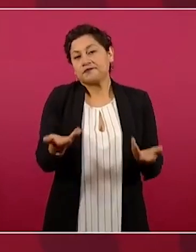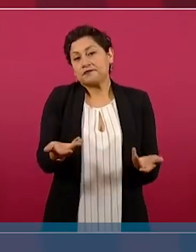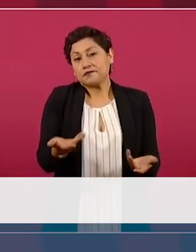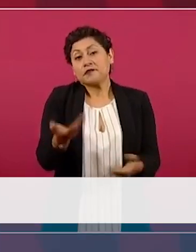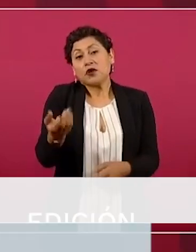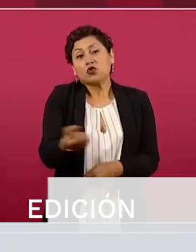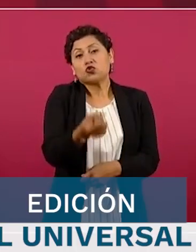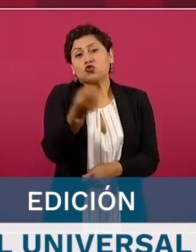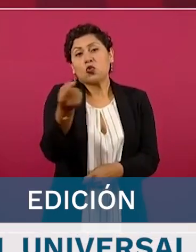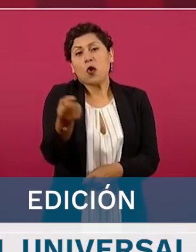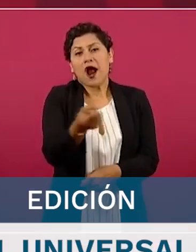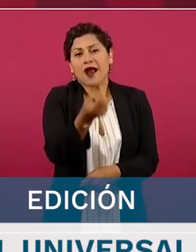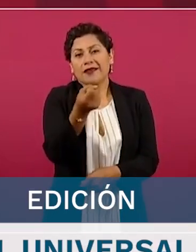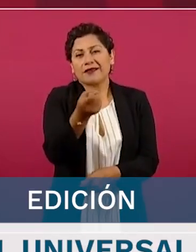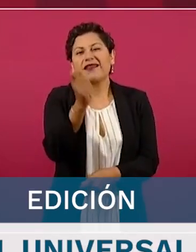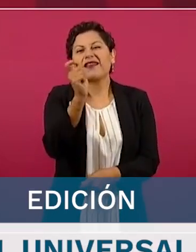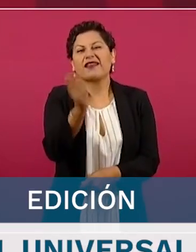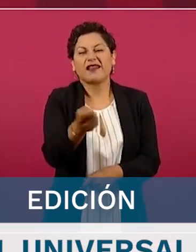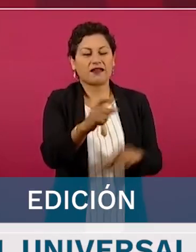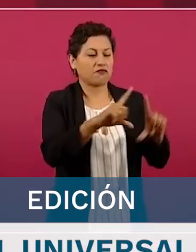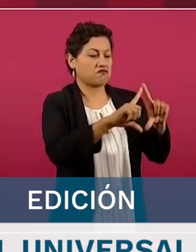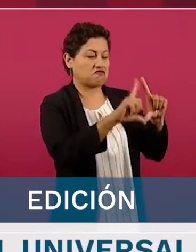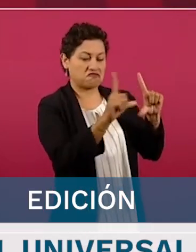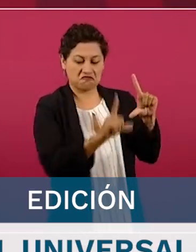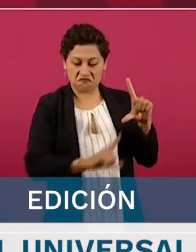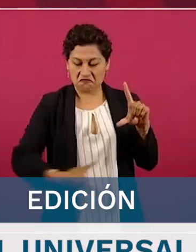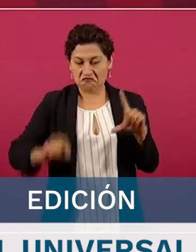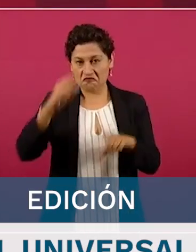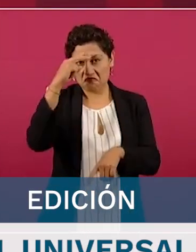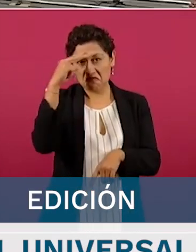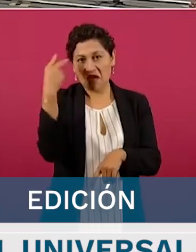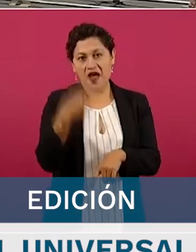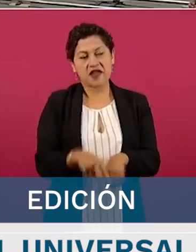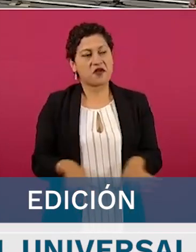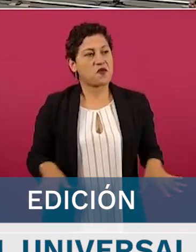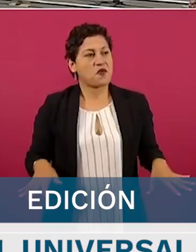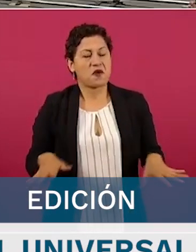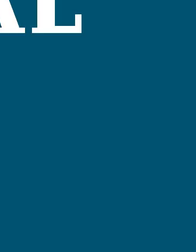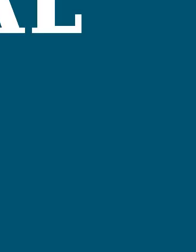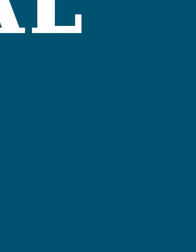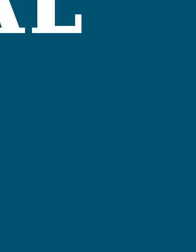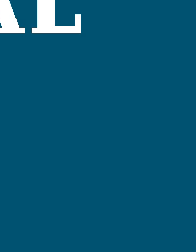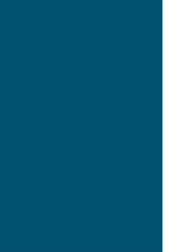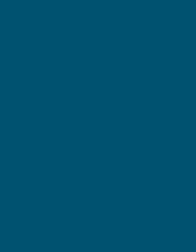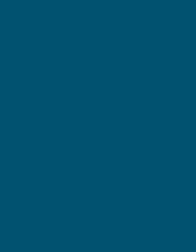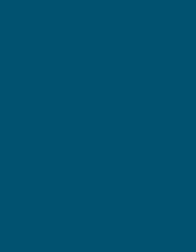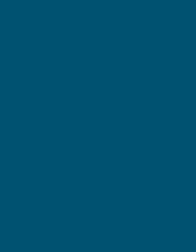abrazo y sí toda la fuerza del Estado. Cobarde, finalizó la legisladora capitalina.